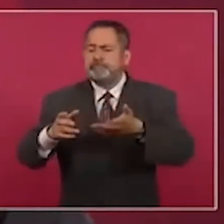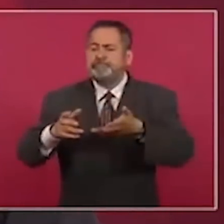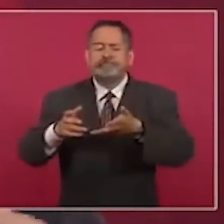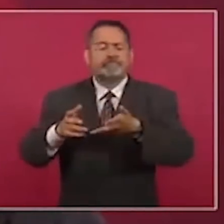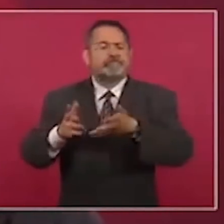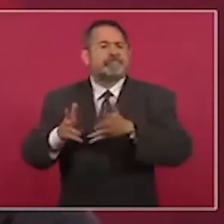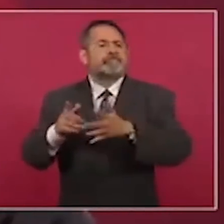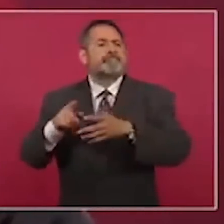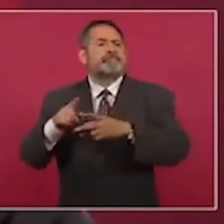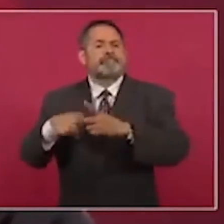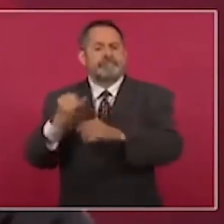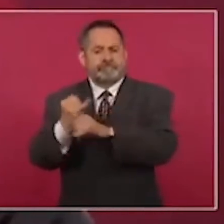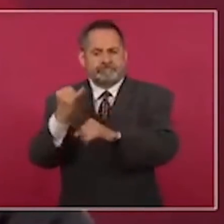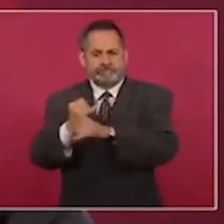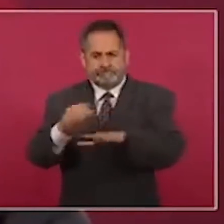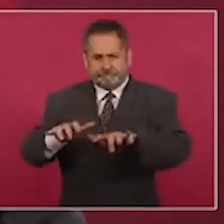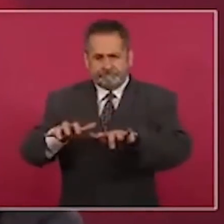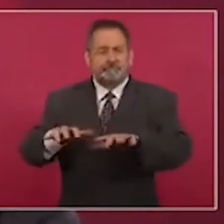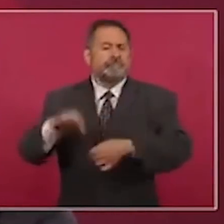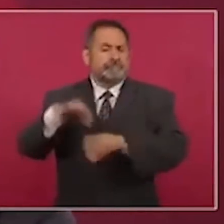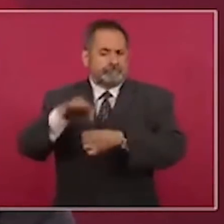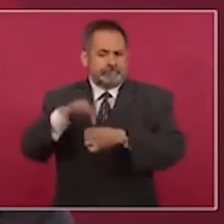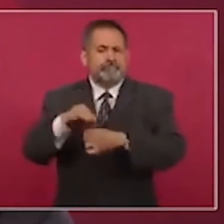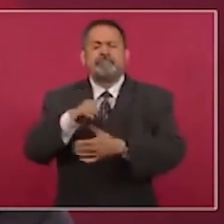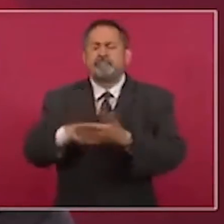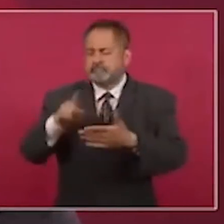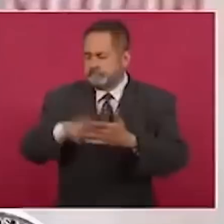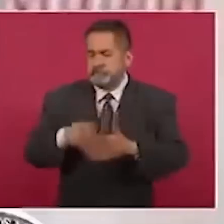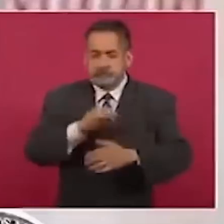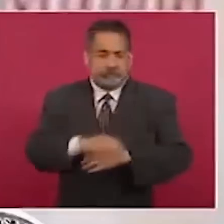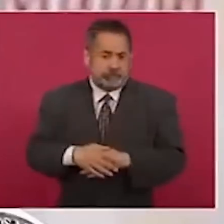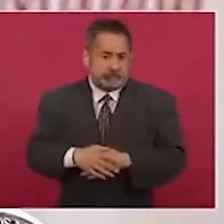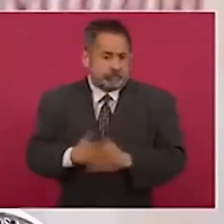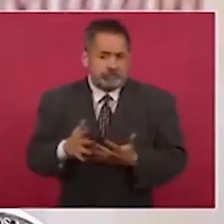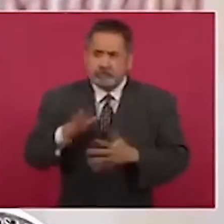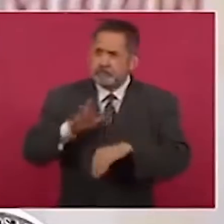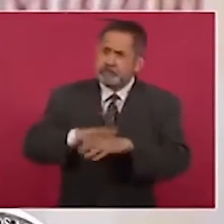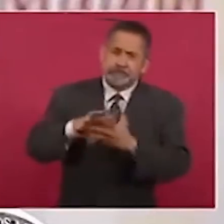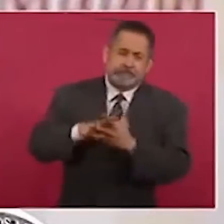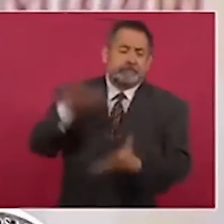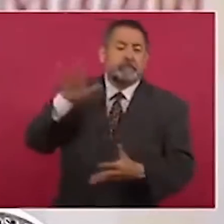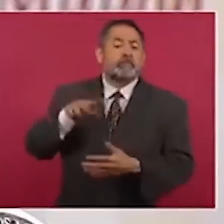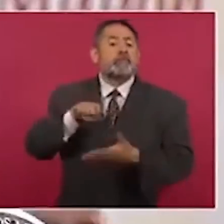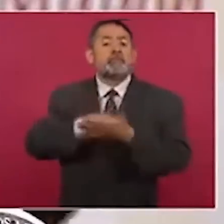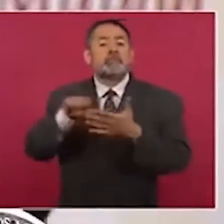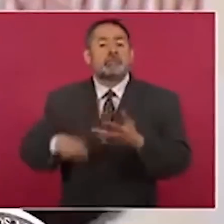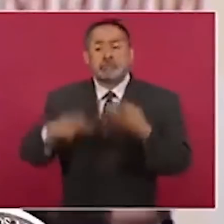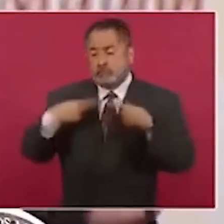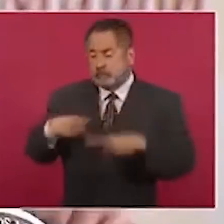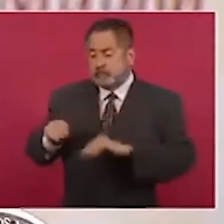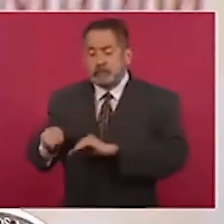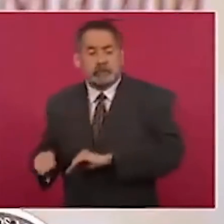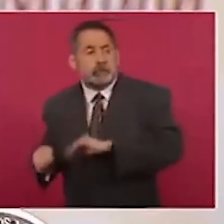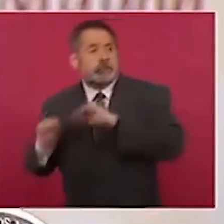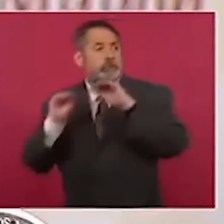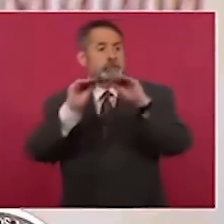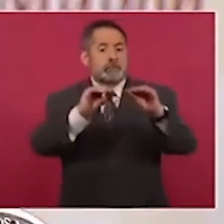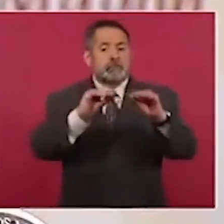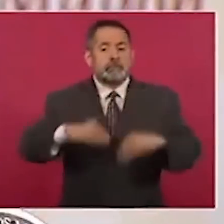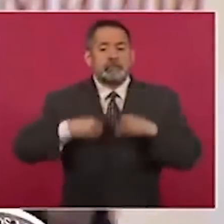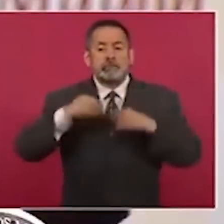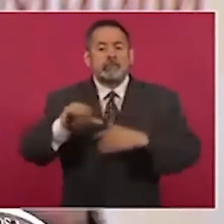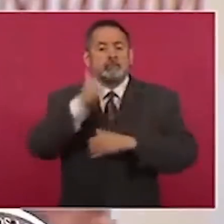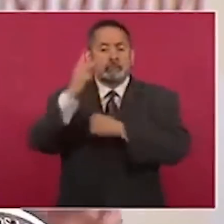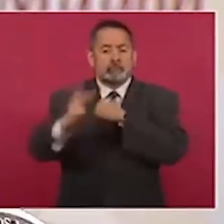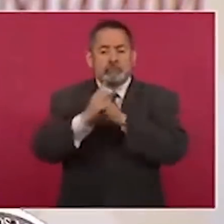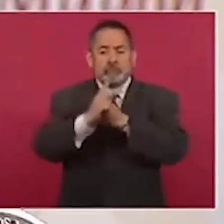esta iniciativa de reforma la participación de los millones de mexicanos que viven en el extranjero y por una u otra